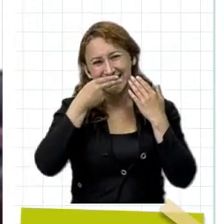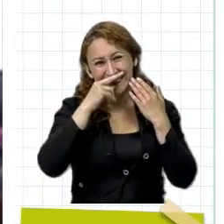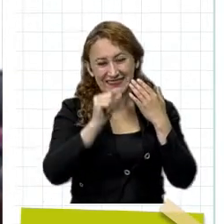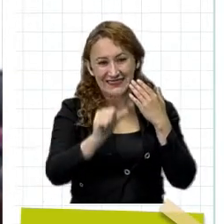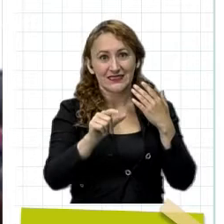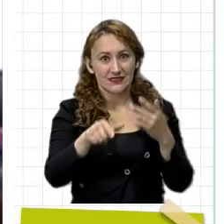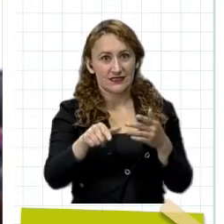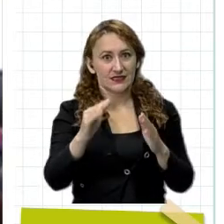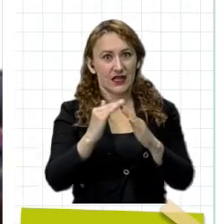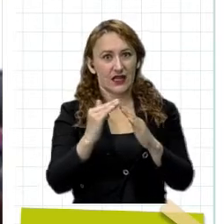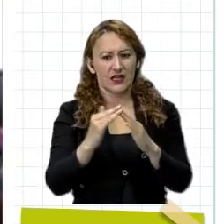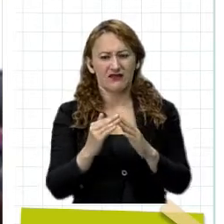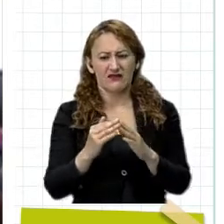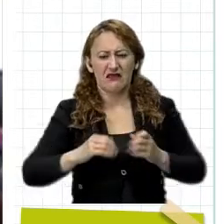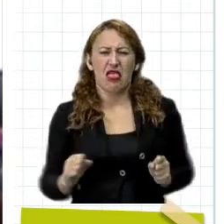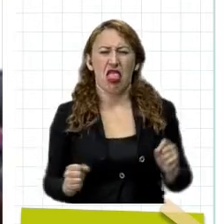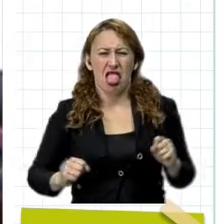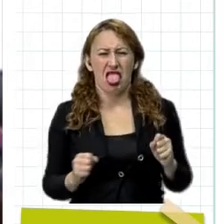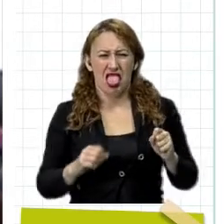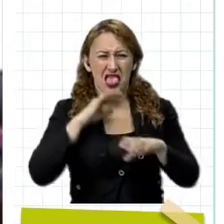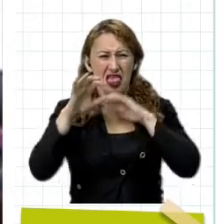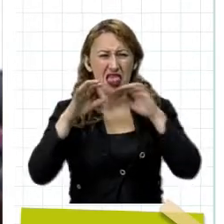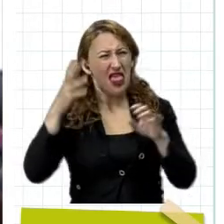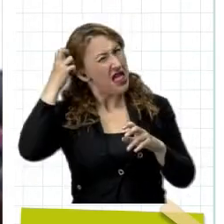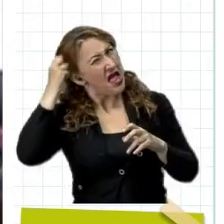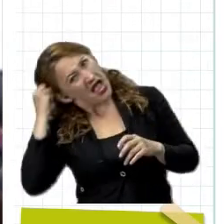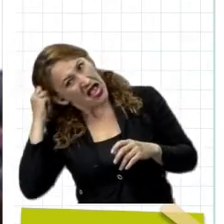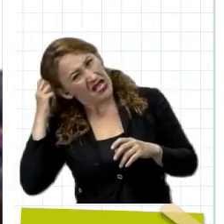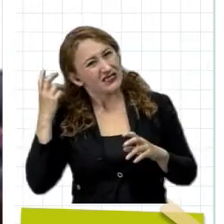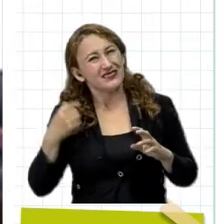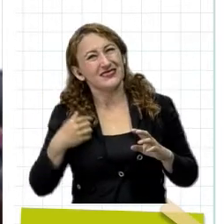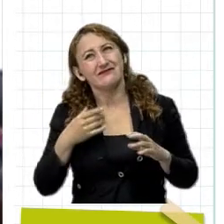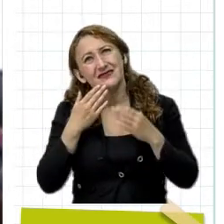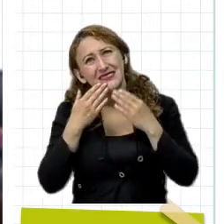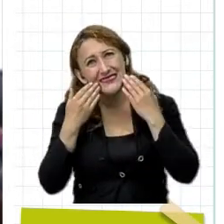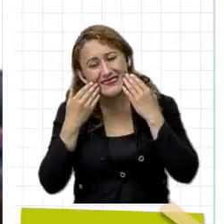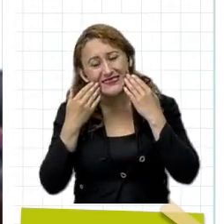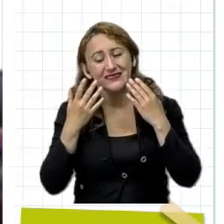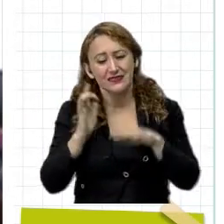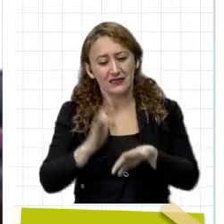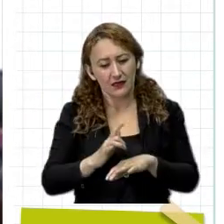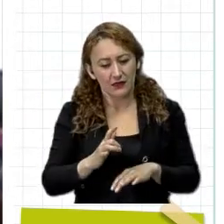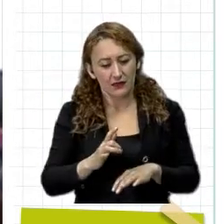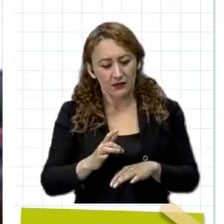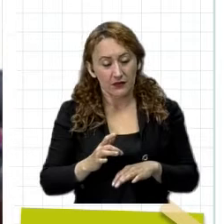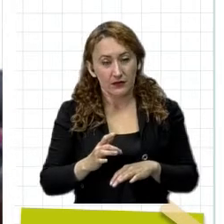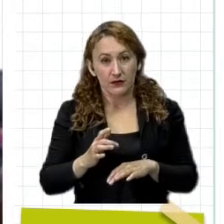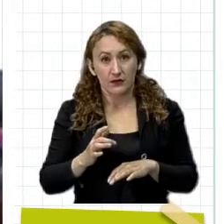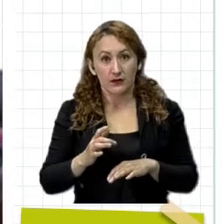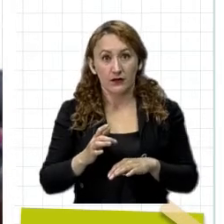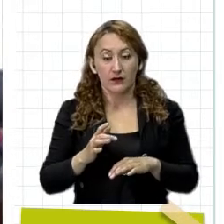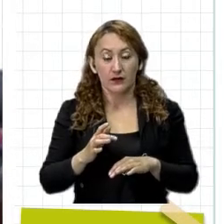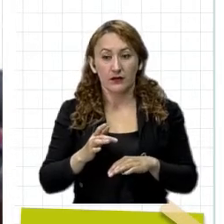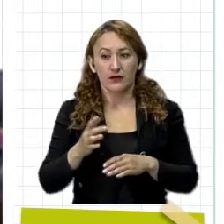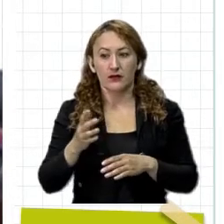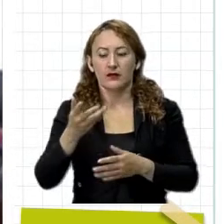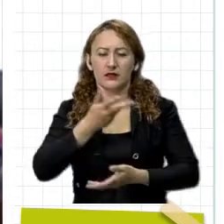en deshilachar las motas de mis cabellos. Confrontada las experiencias con los hermanos